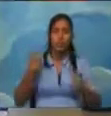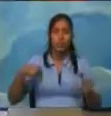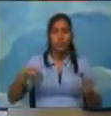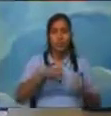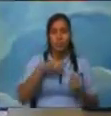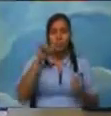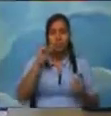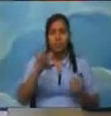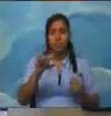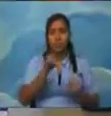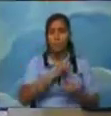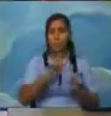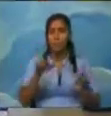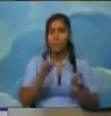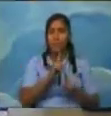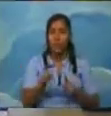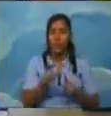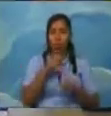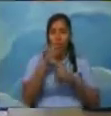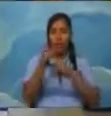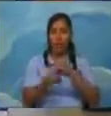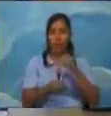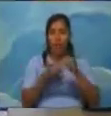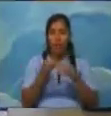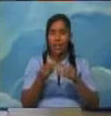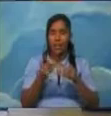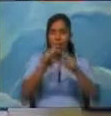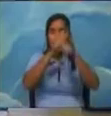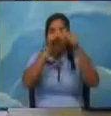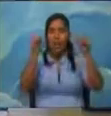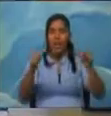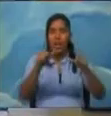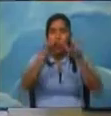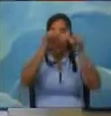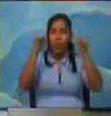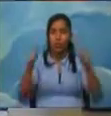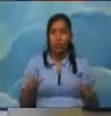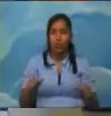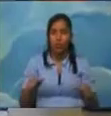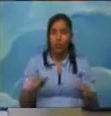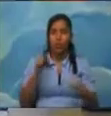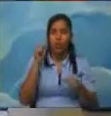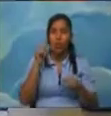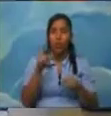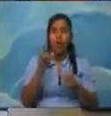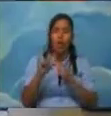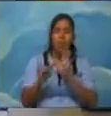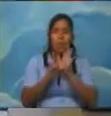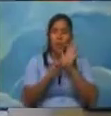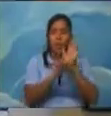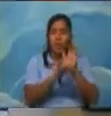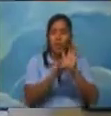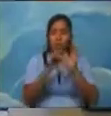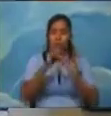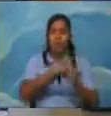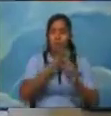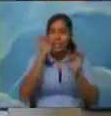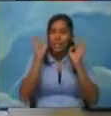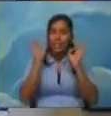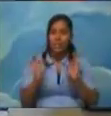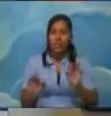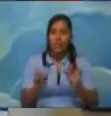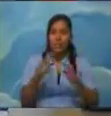Y no os hagáis escultura o imagen de